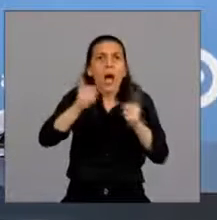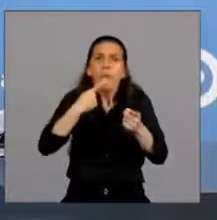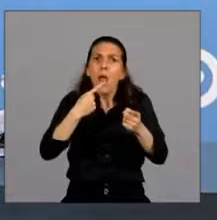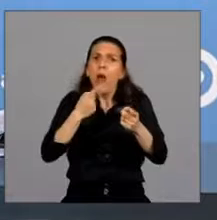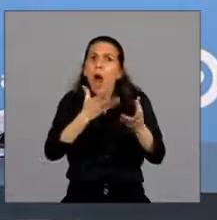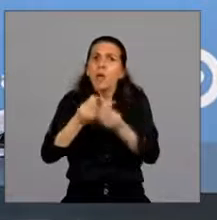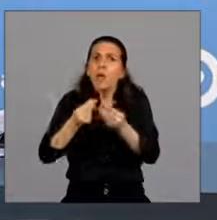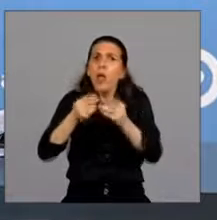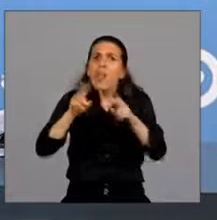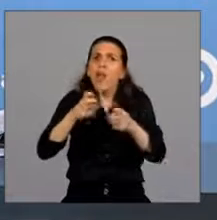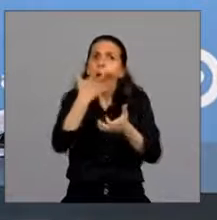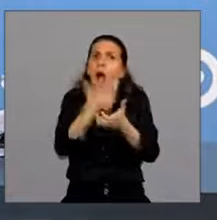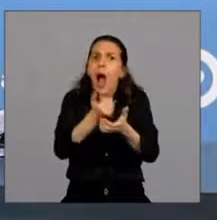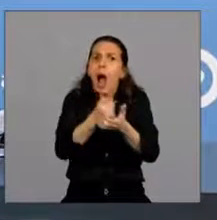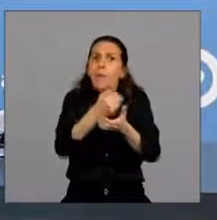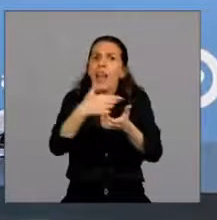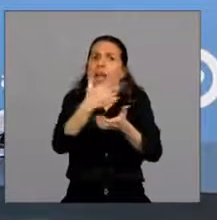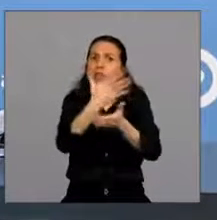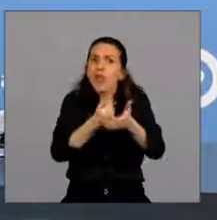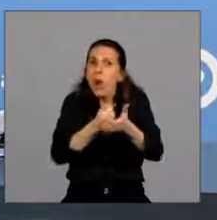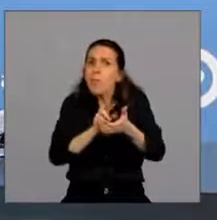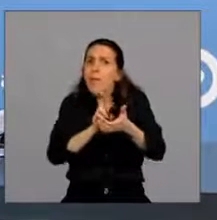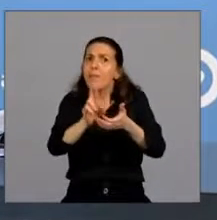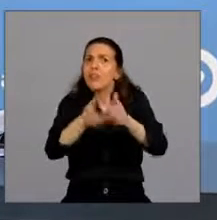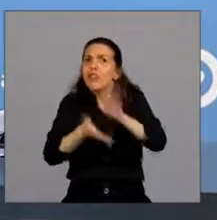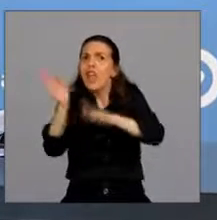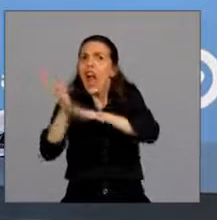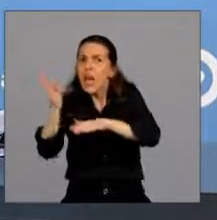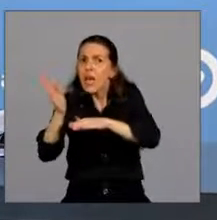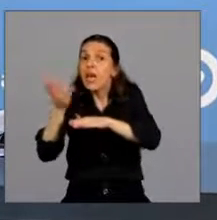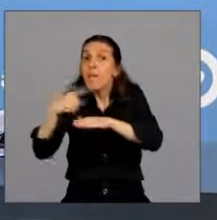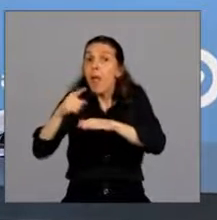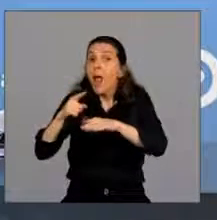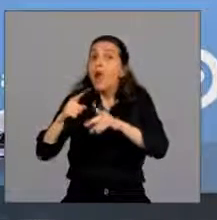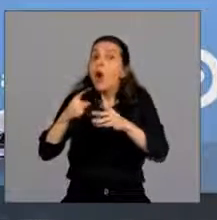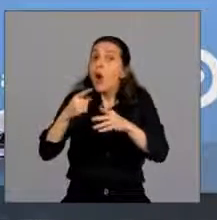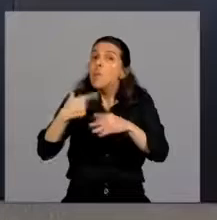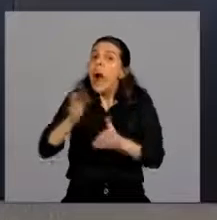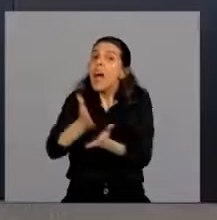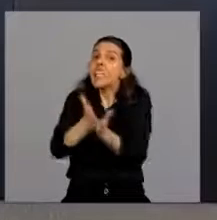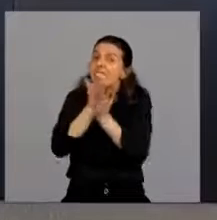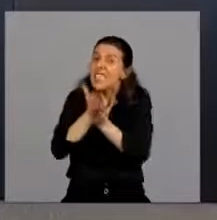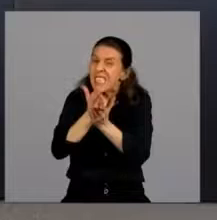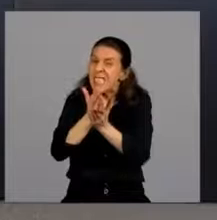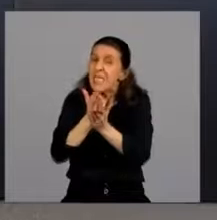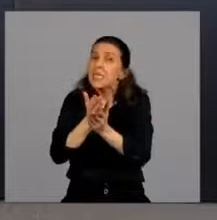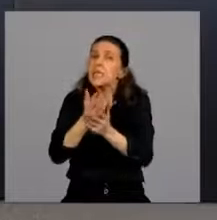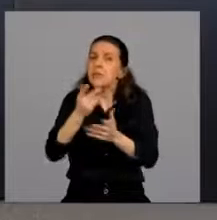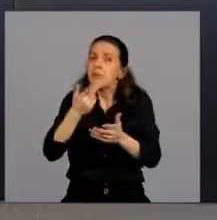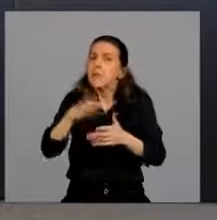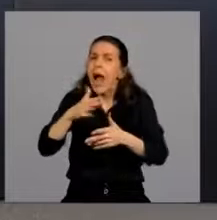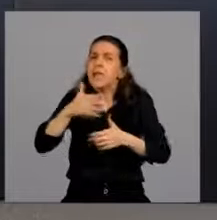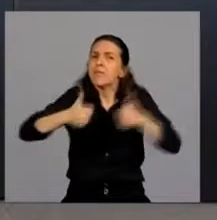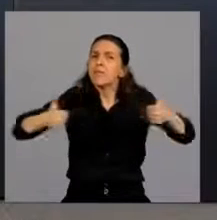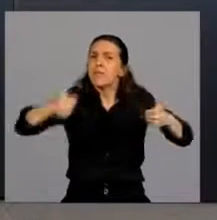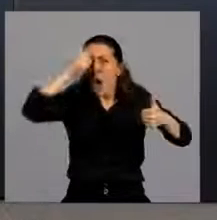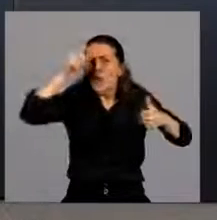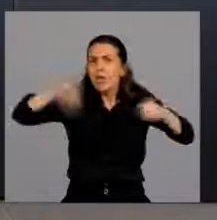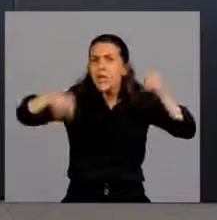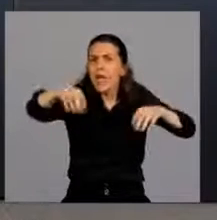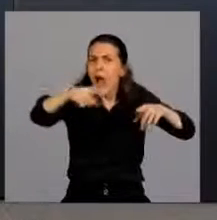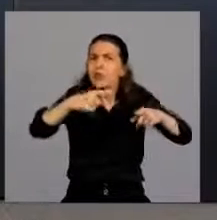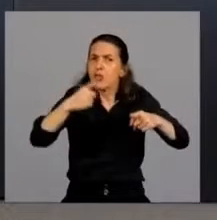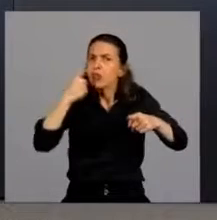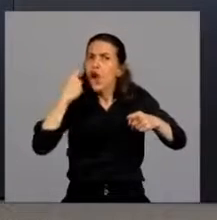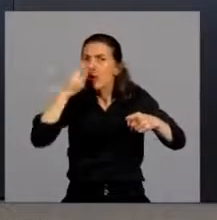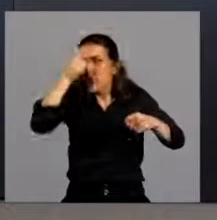de los permisos, pero dimos vuelta a la tendencia. Vamos a ser más estrictos, intensificar los controles. Entendemos que por ahí para alguno que tenga